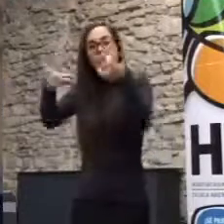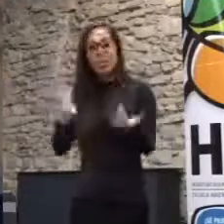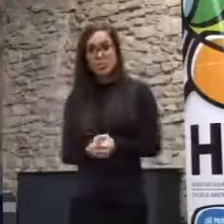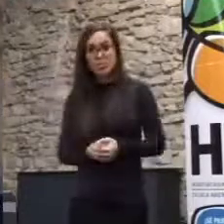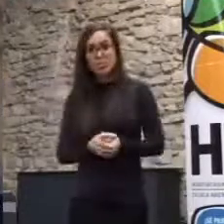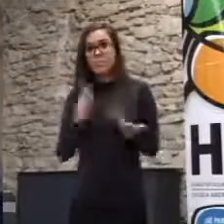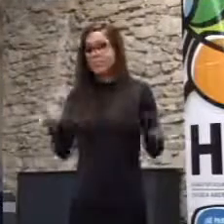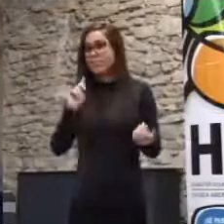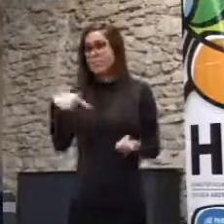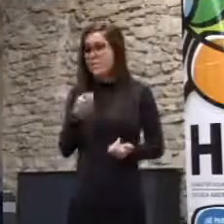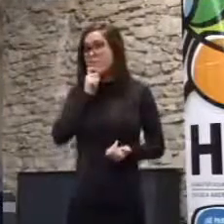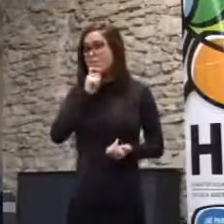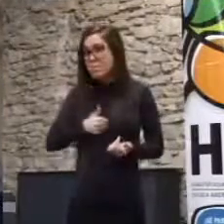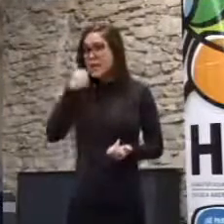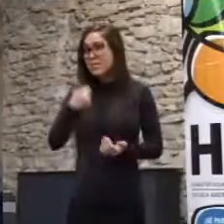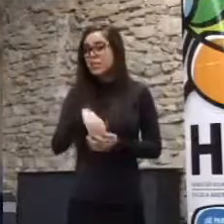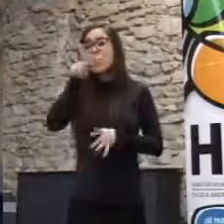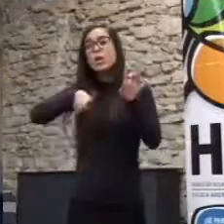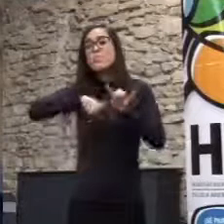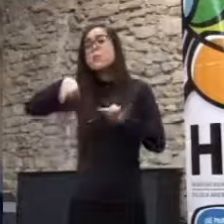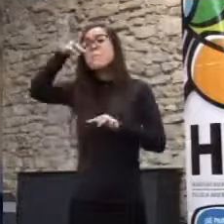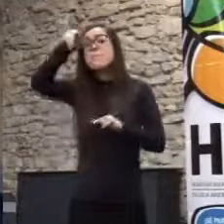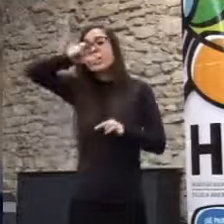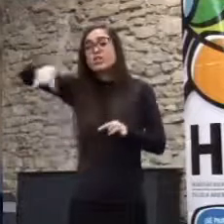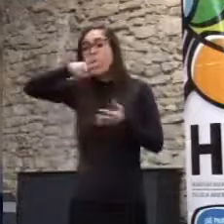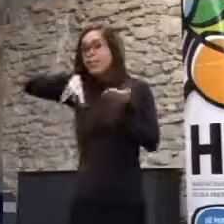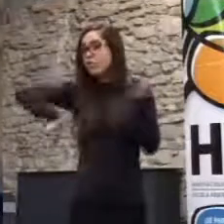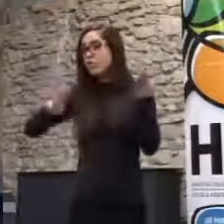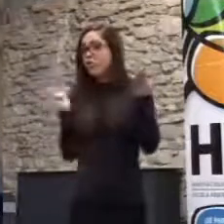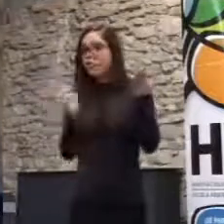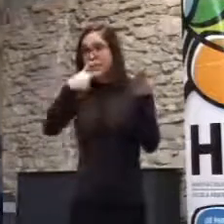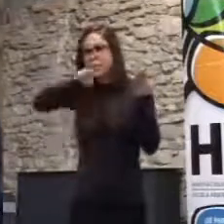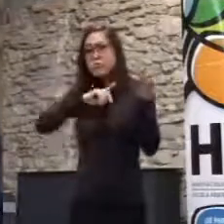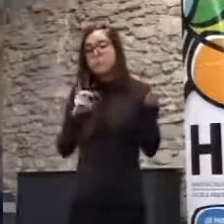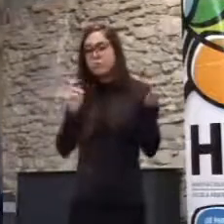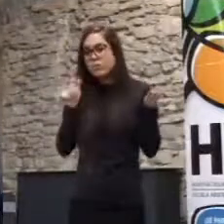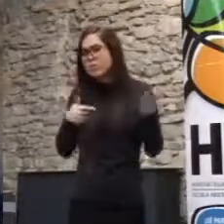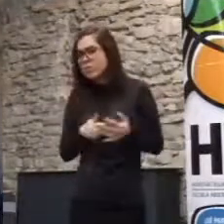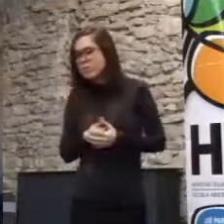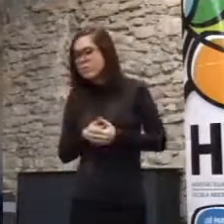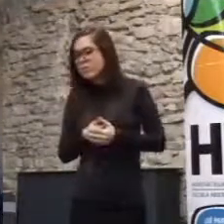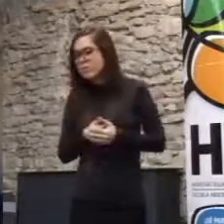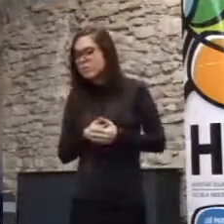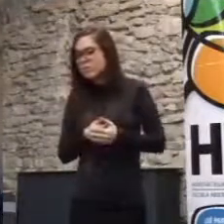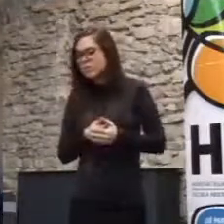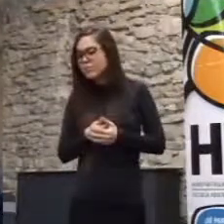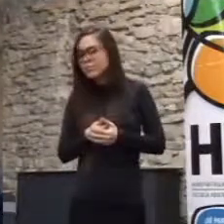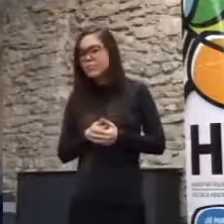pero bueno, ya es nuestro problema, no el problema del lector, lógicamente. Pero si no hemos sido capaces, por lo menos contémoslo bien. Intentemos